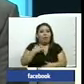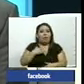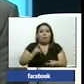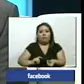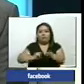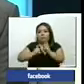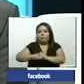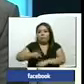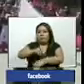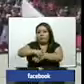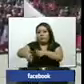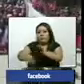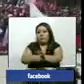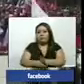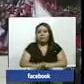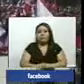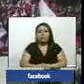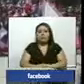de gobierno.